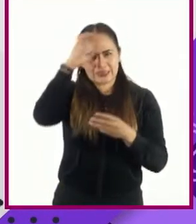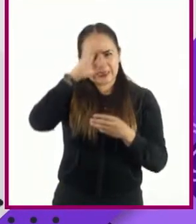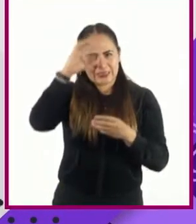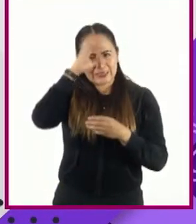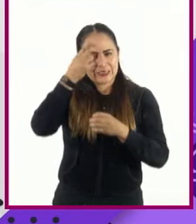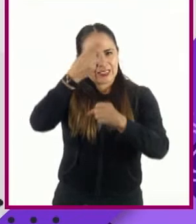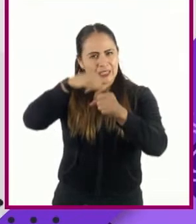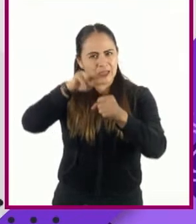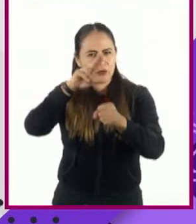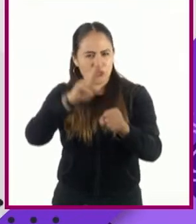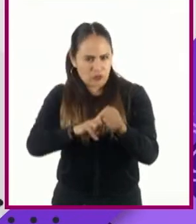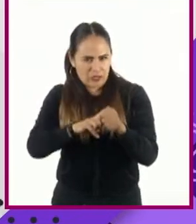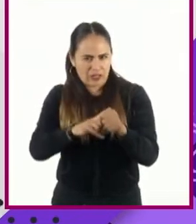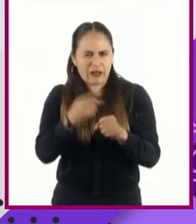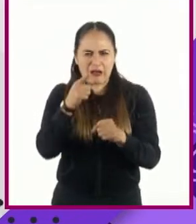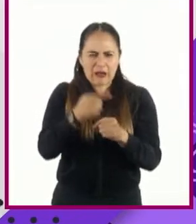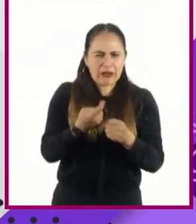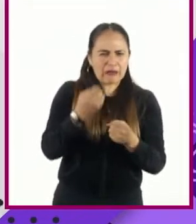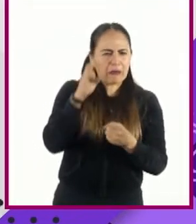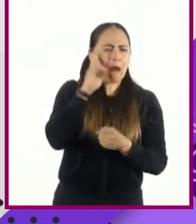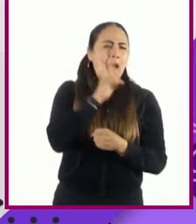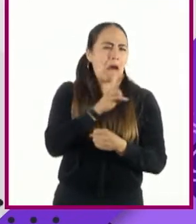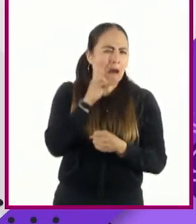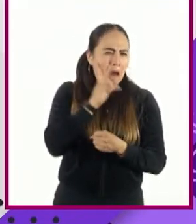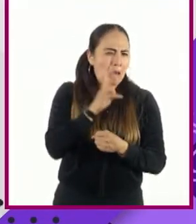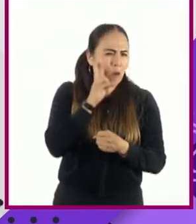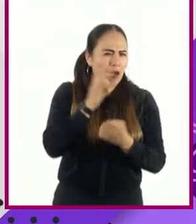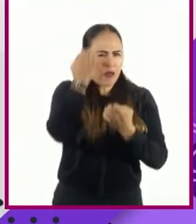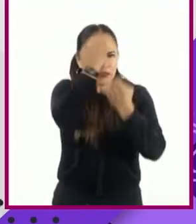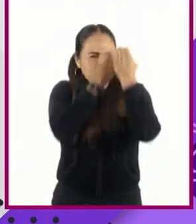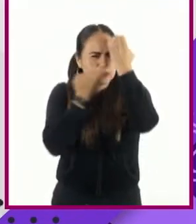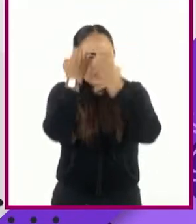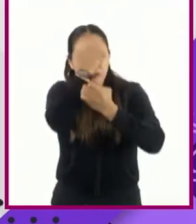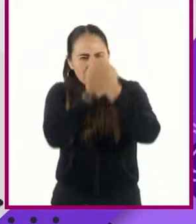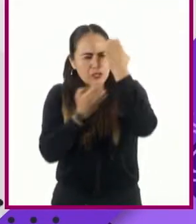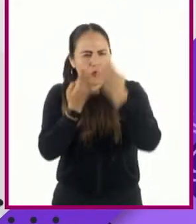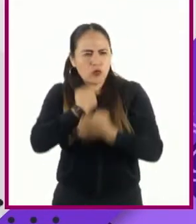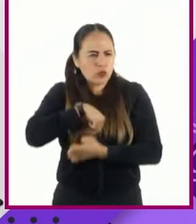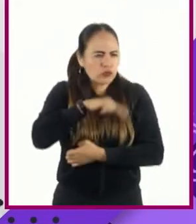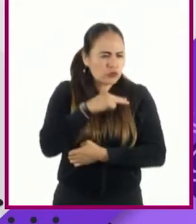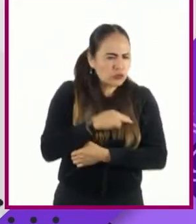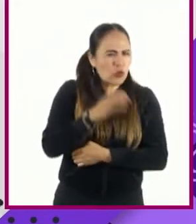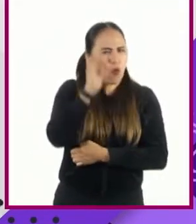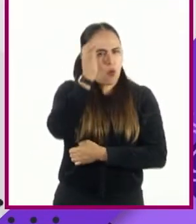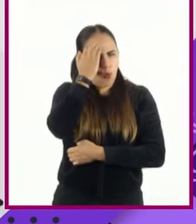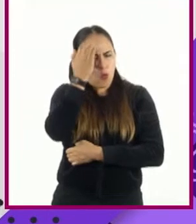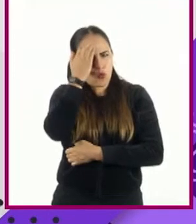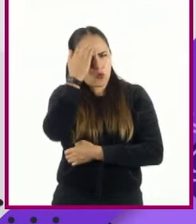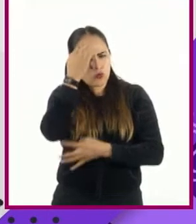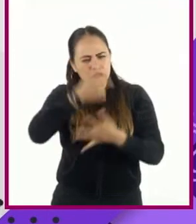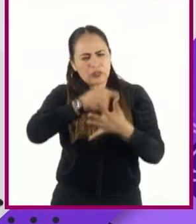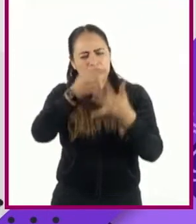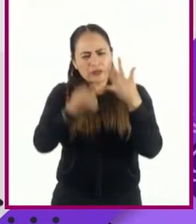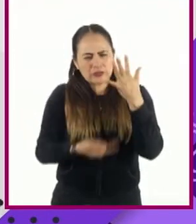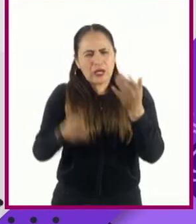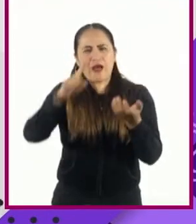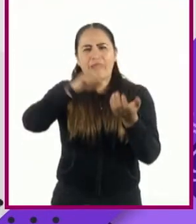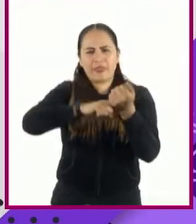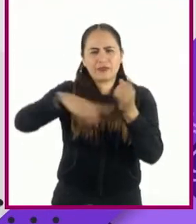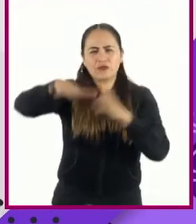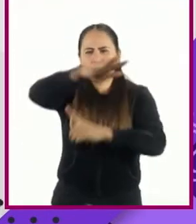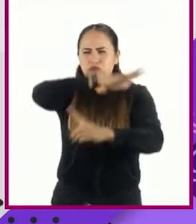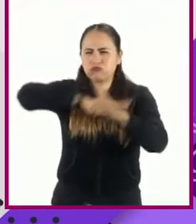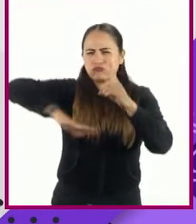clasificación, análisis y experimentación, conocemos las fuerzas, comportamientos y organismos presentes en el medio